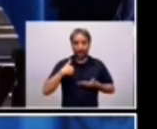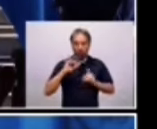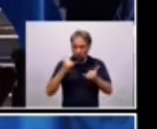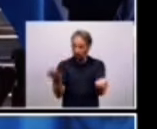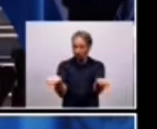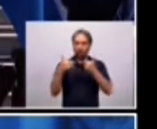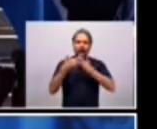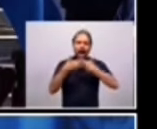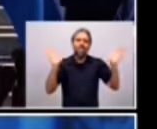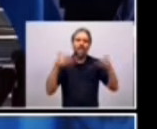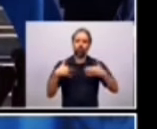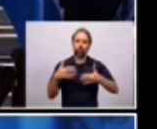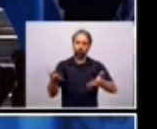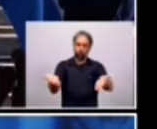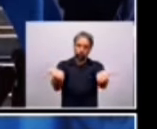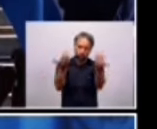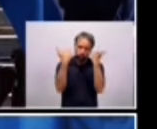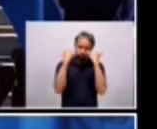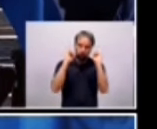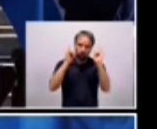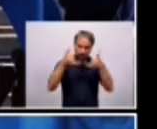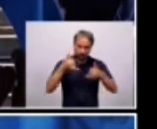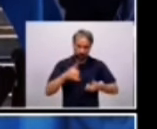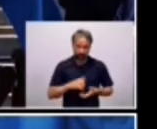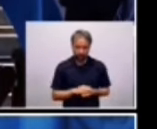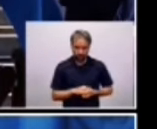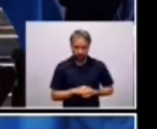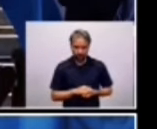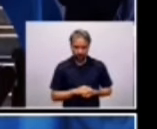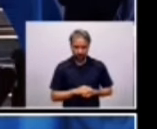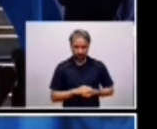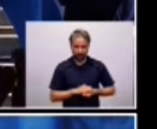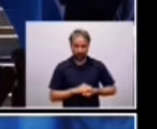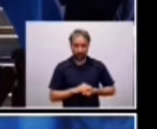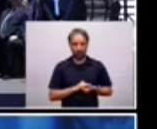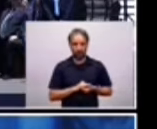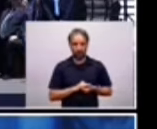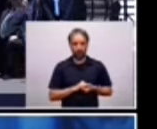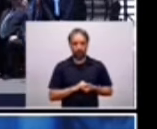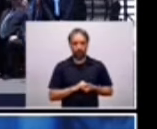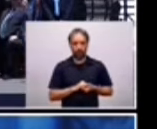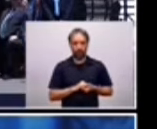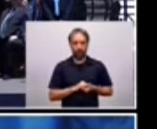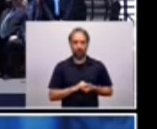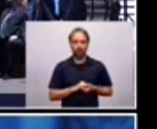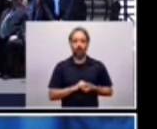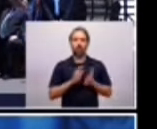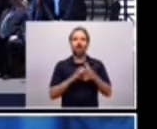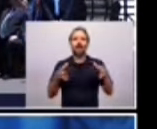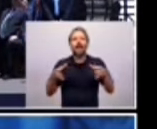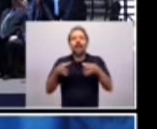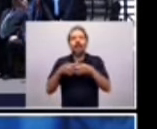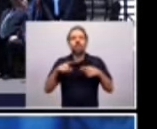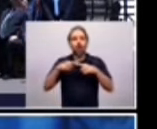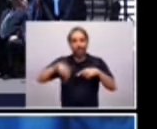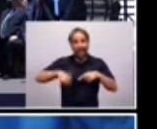¿Cada ley? No, sí, no, sí, claro. Cada ley, la ley particular es una. Claro. No. No, es un proyecto, no, yo ahí creo no que es mejor, un pro, no